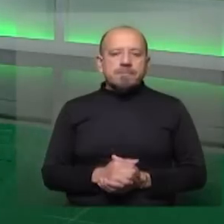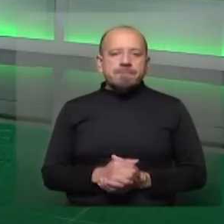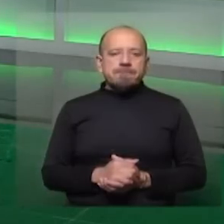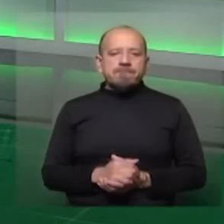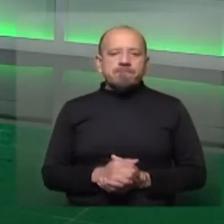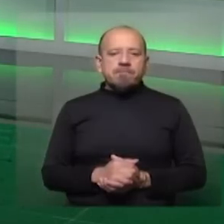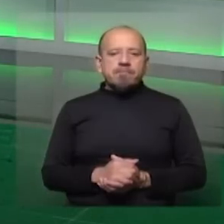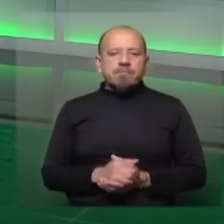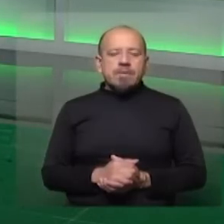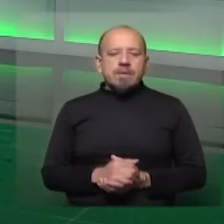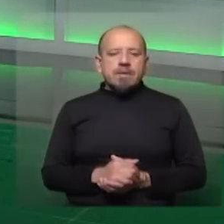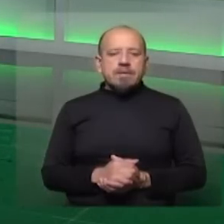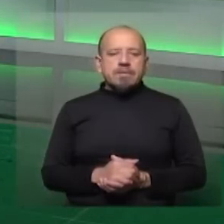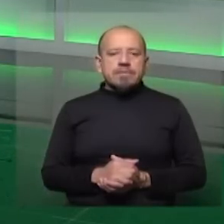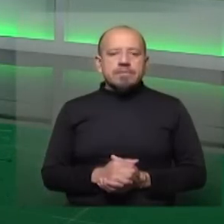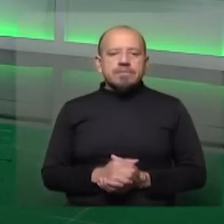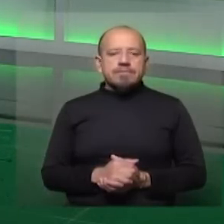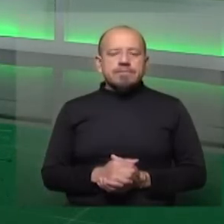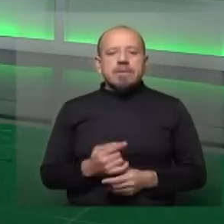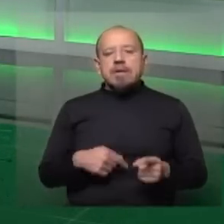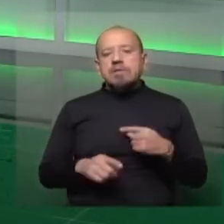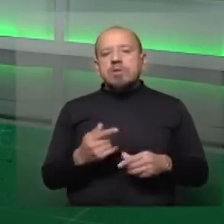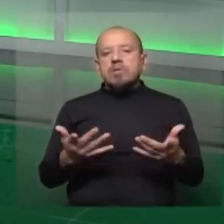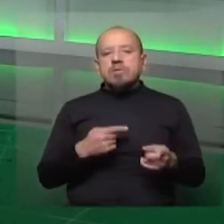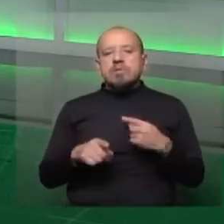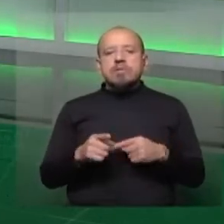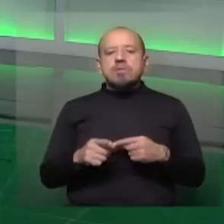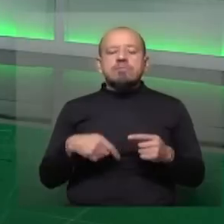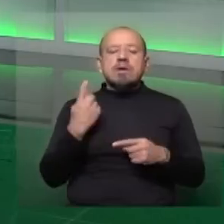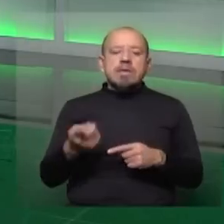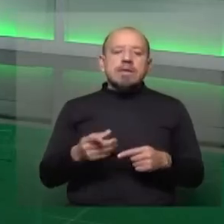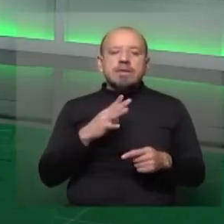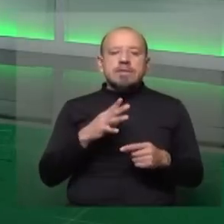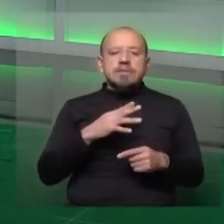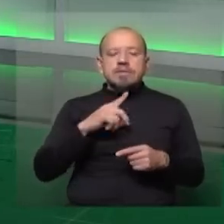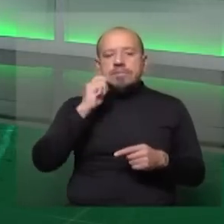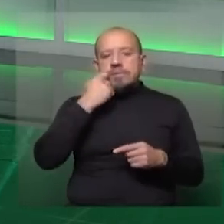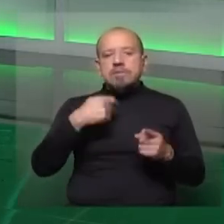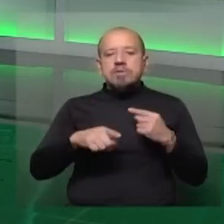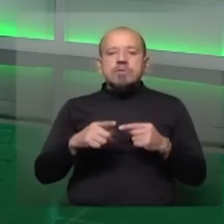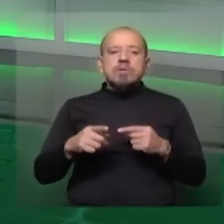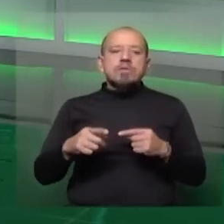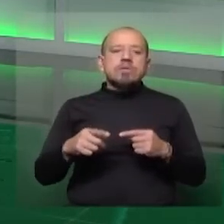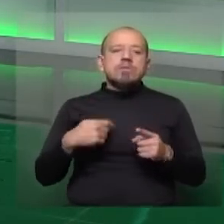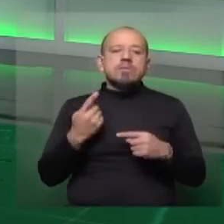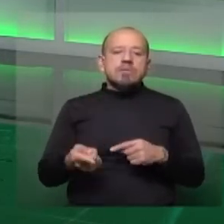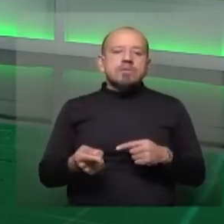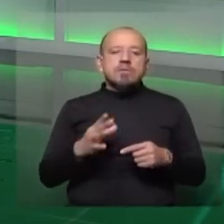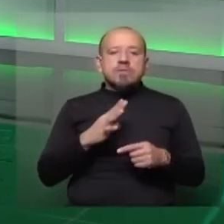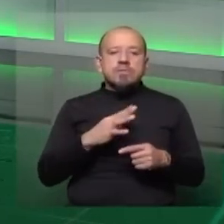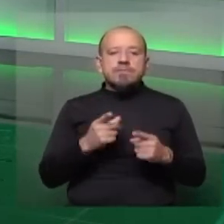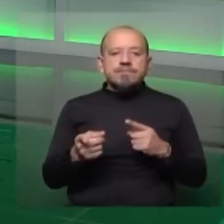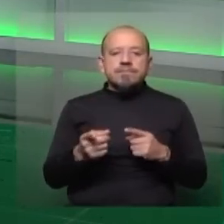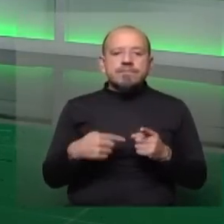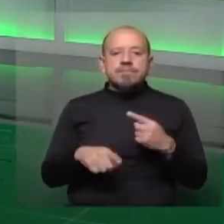bueno el fin de semana entre otras muchísimas cosas en esta época tan linda un día mañana que va a estar precioso y después Qué buen y después de barranca